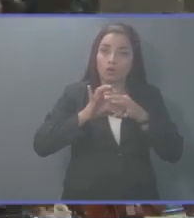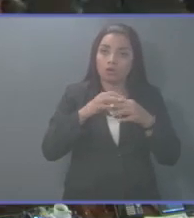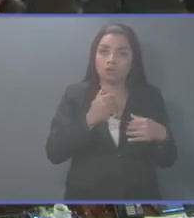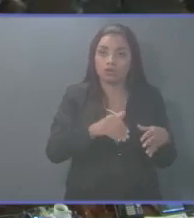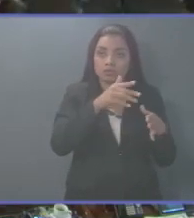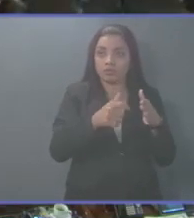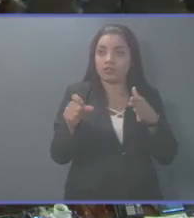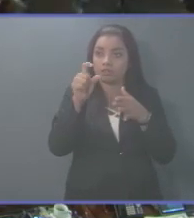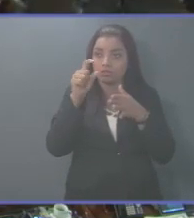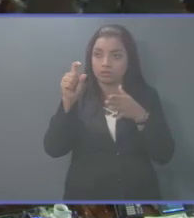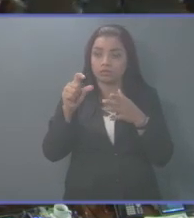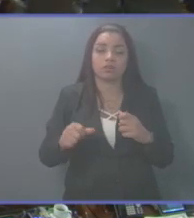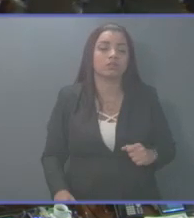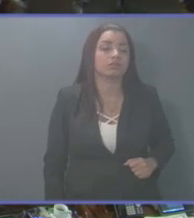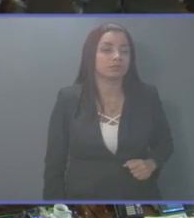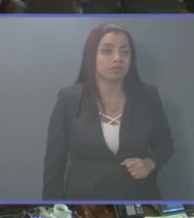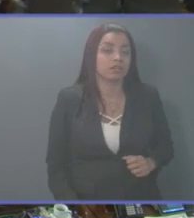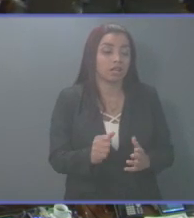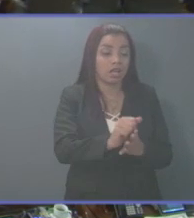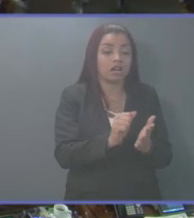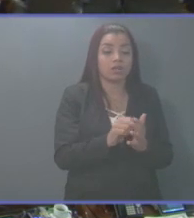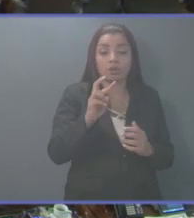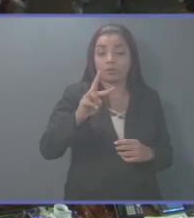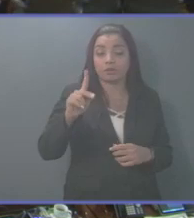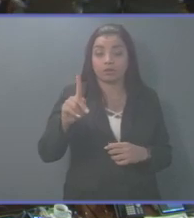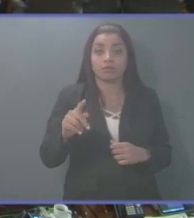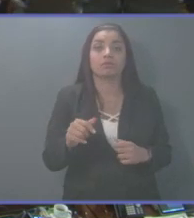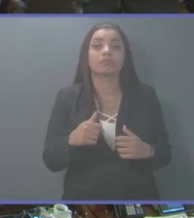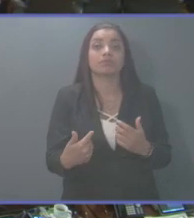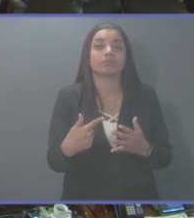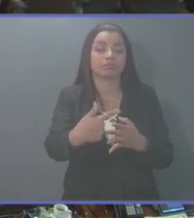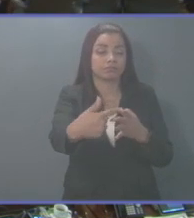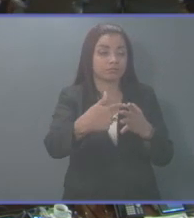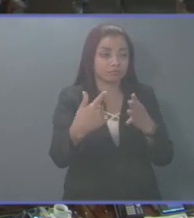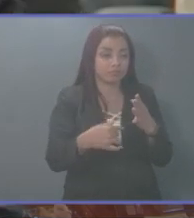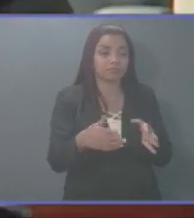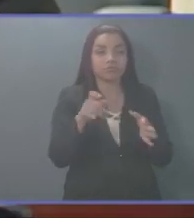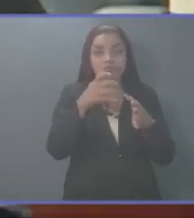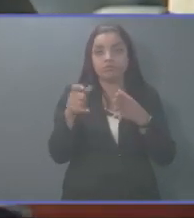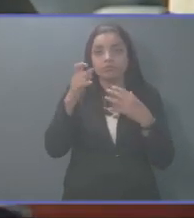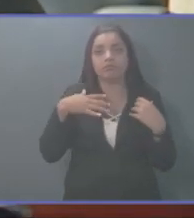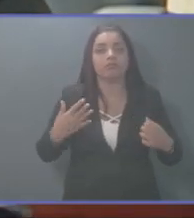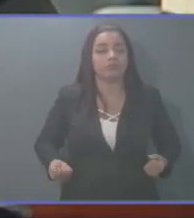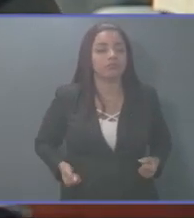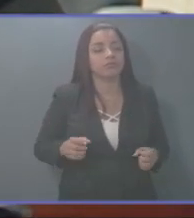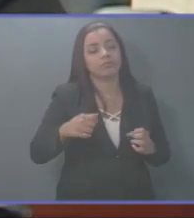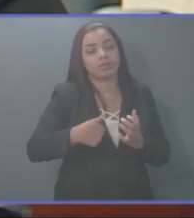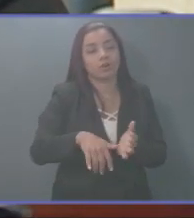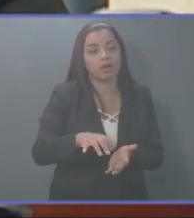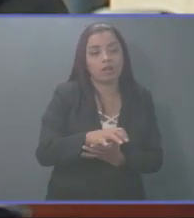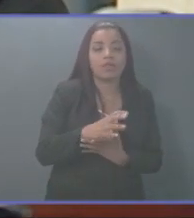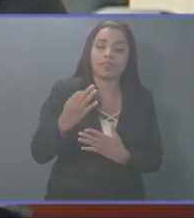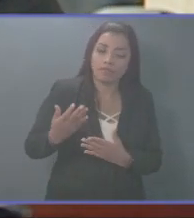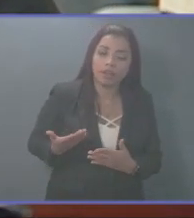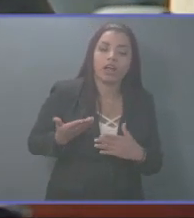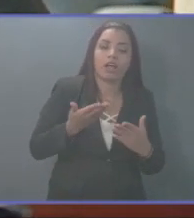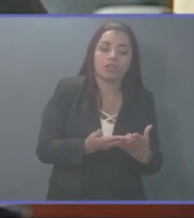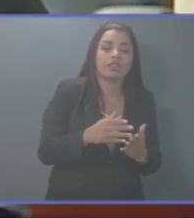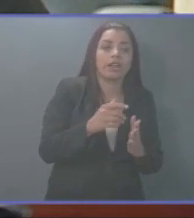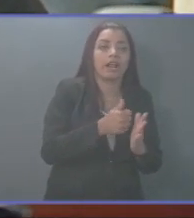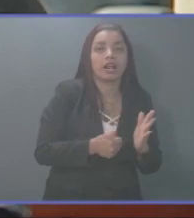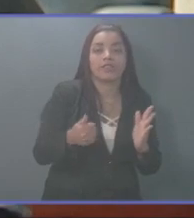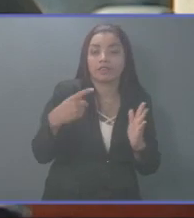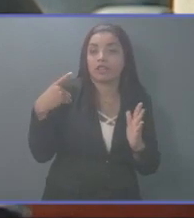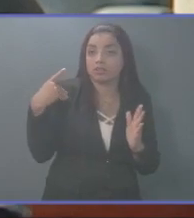instituciones. Artículo 21. Todas las instituciones estatales y municipales deberán prestar colaboración y auxilio a la dirección en